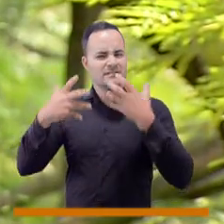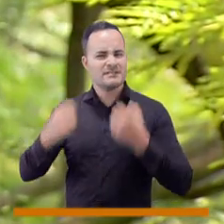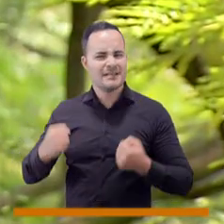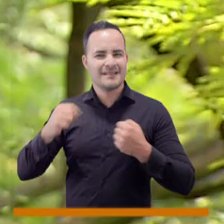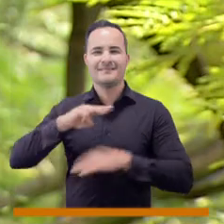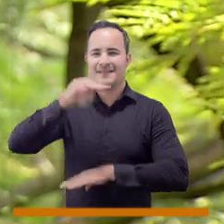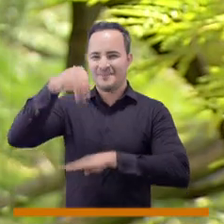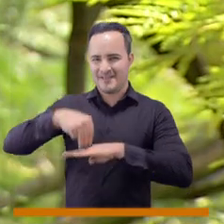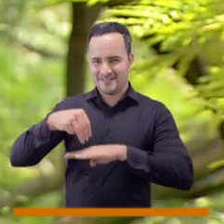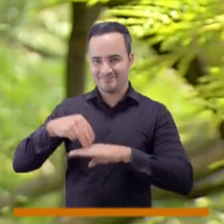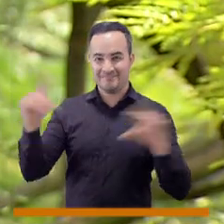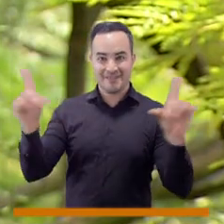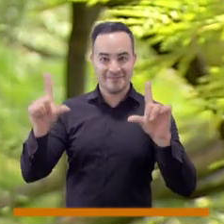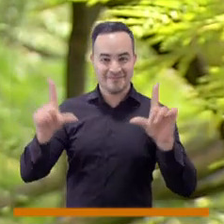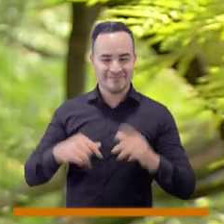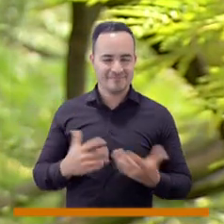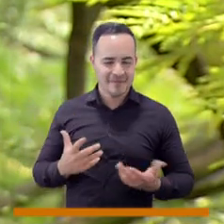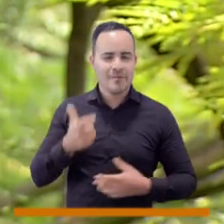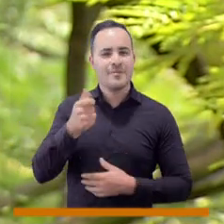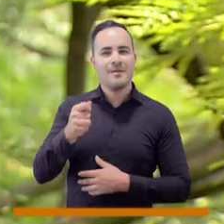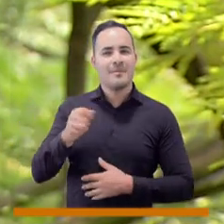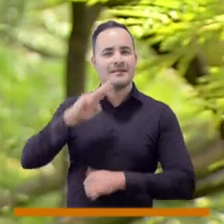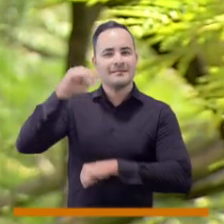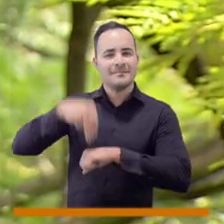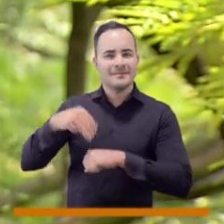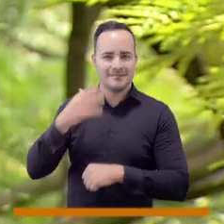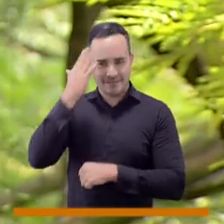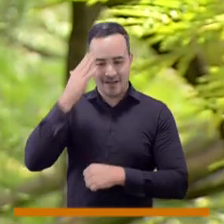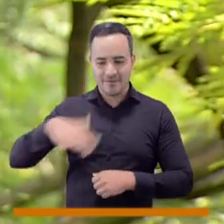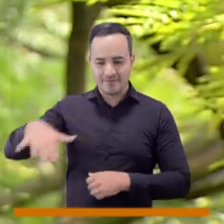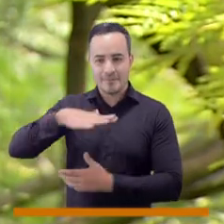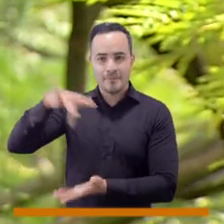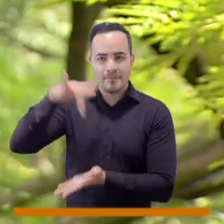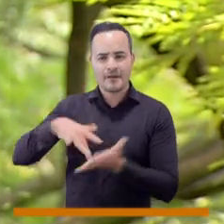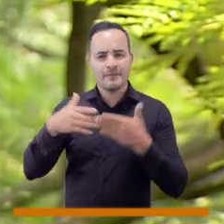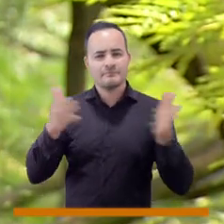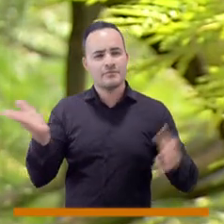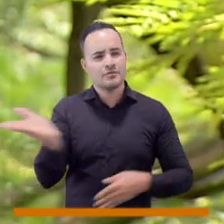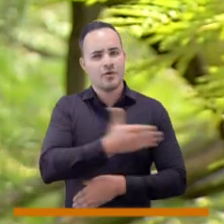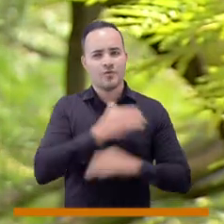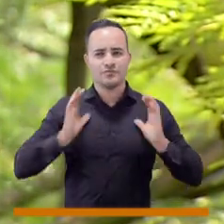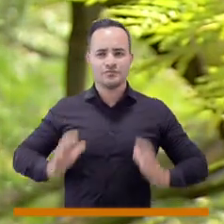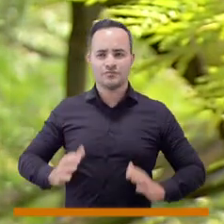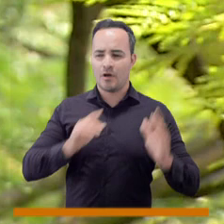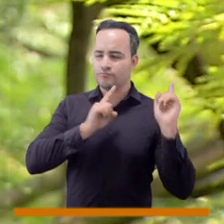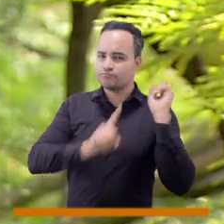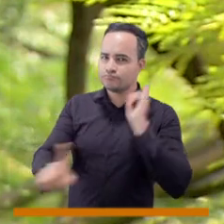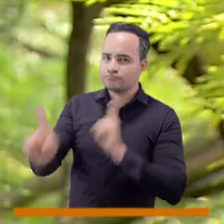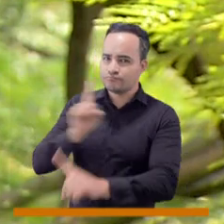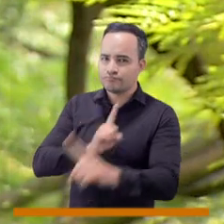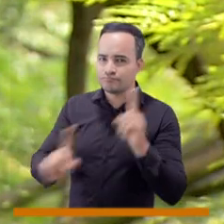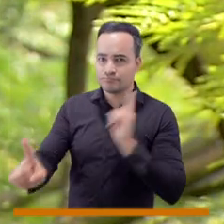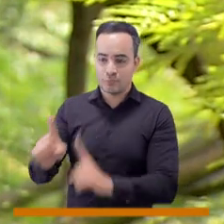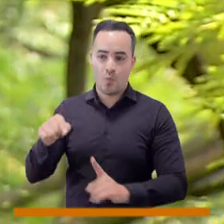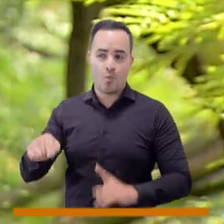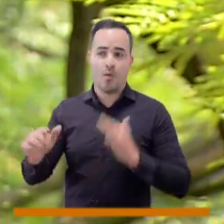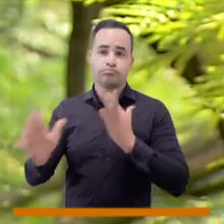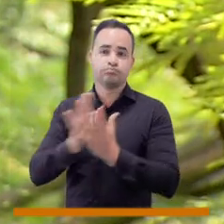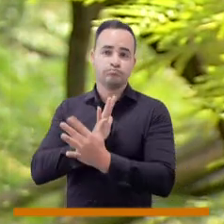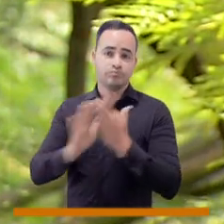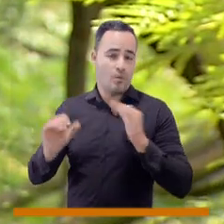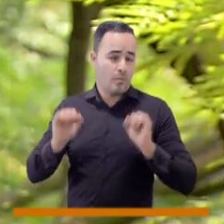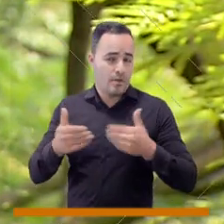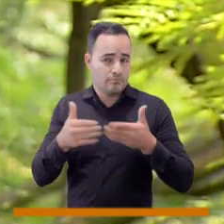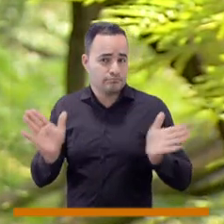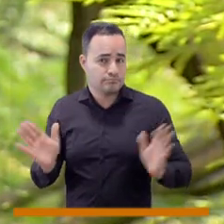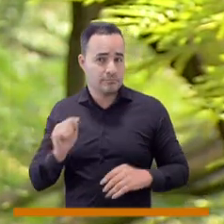donde la ciudadanía encuentra un espacio abierto y que hace parte del espacio público de alta calidad que va conformando la ciudad